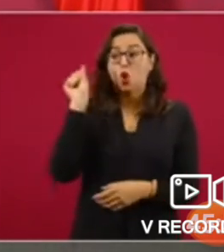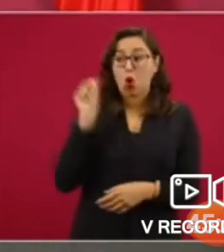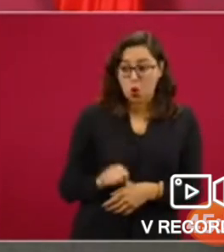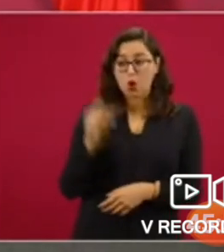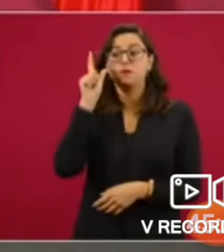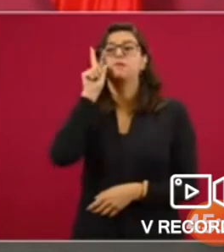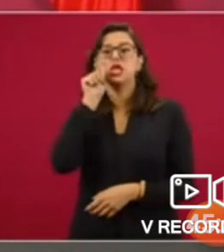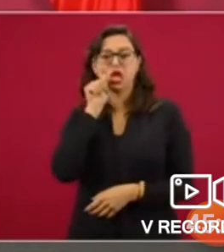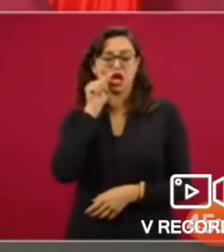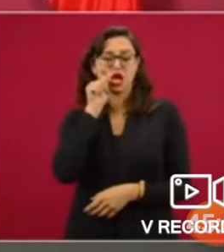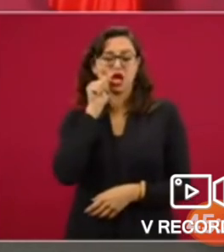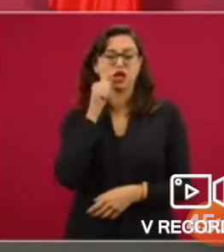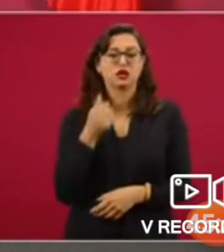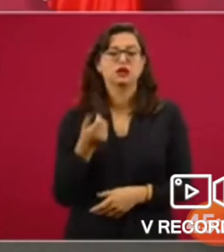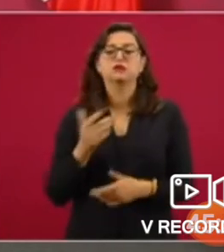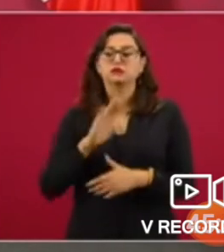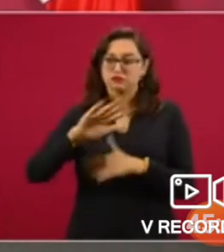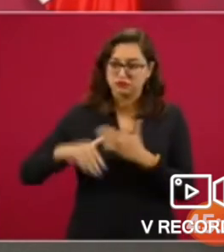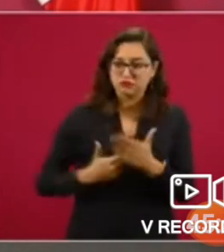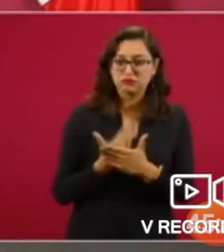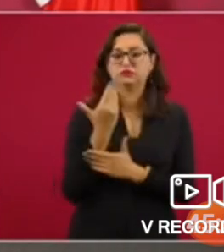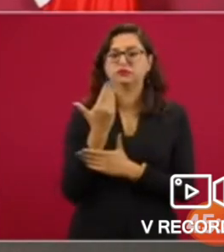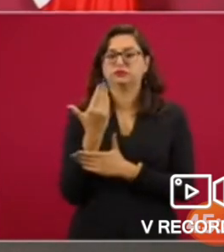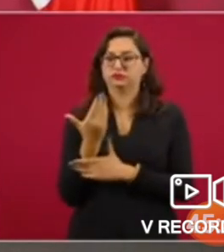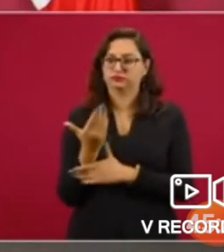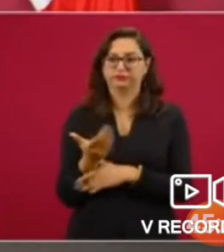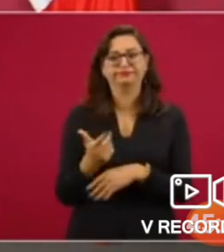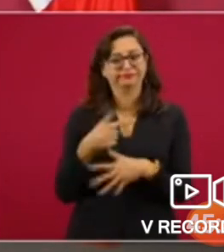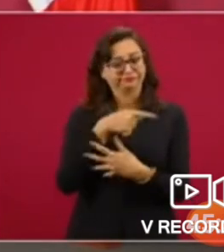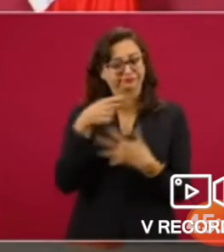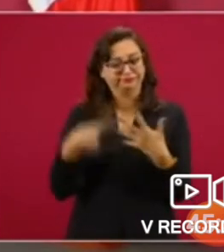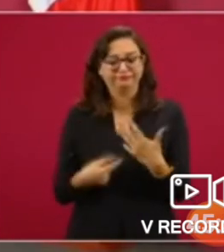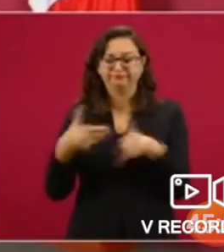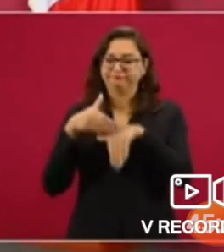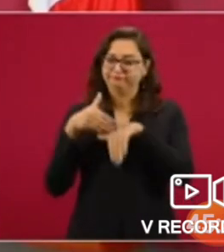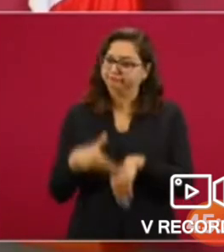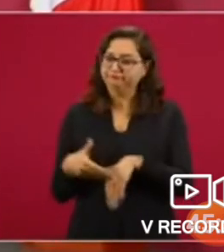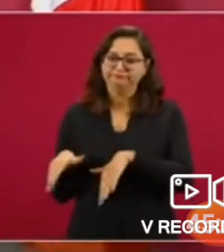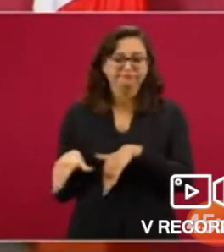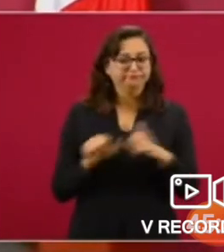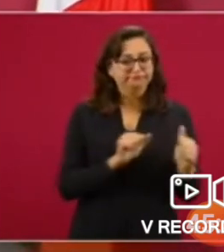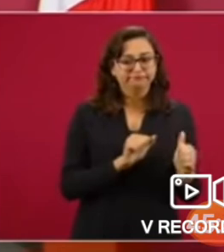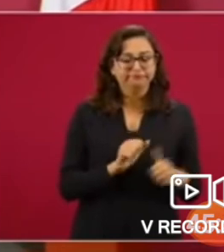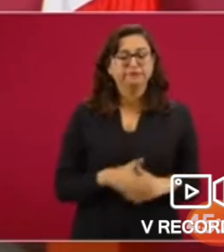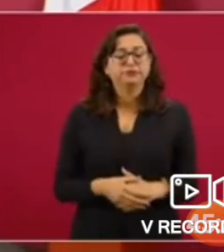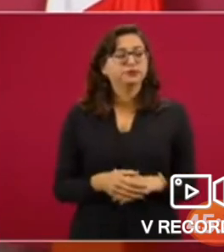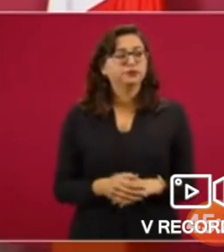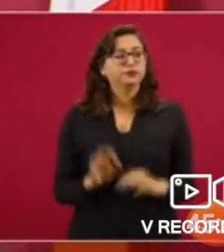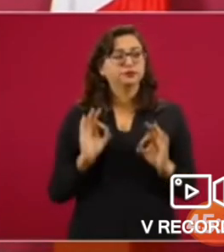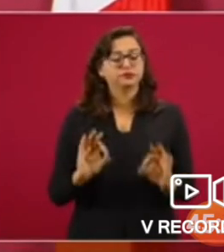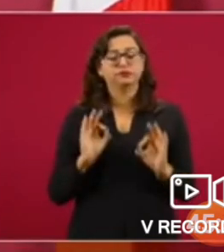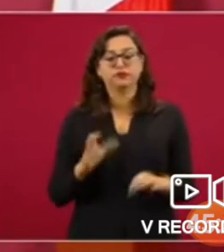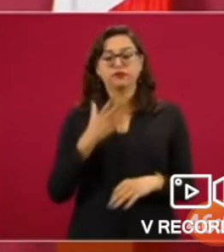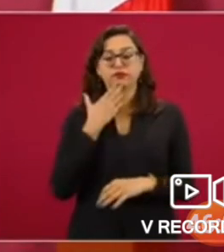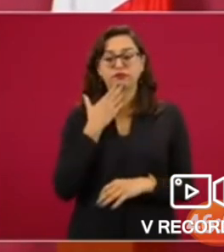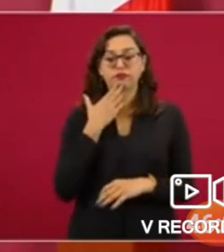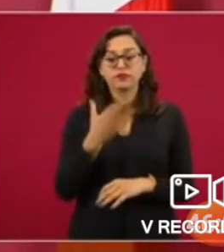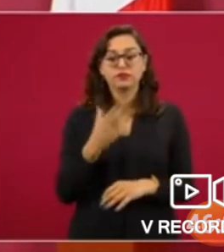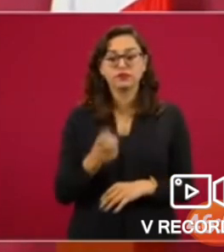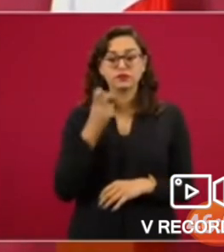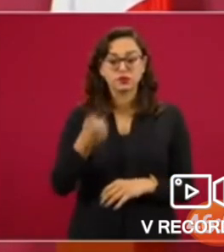para prevenir, hacer caso a las recomendaciones. Muy bien, pues esto es lo